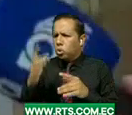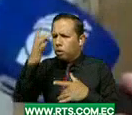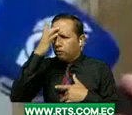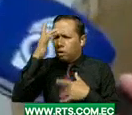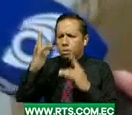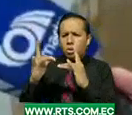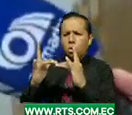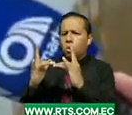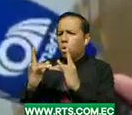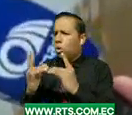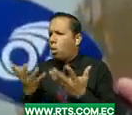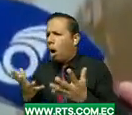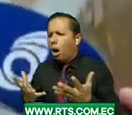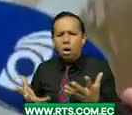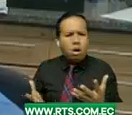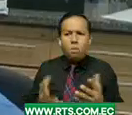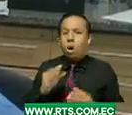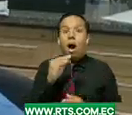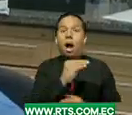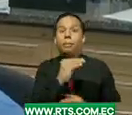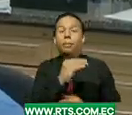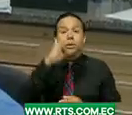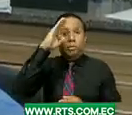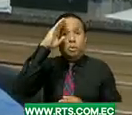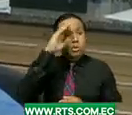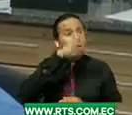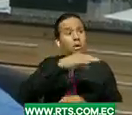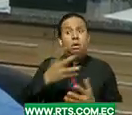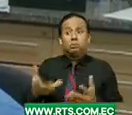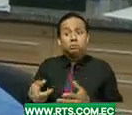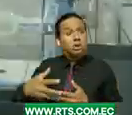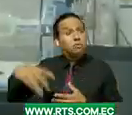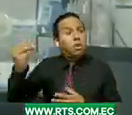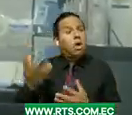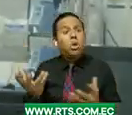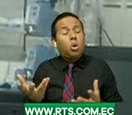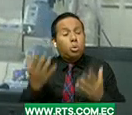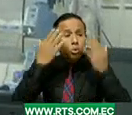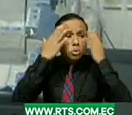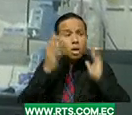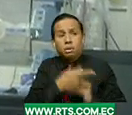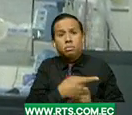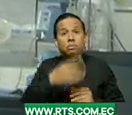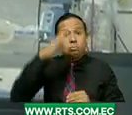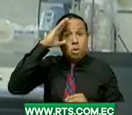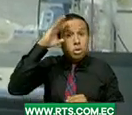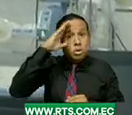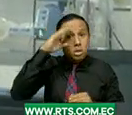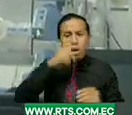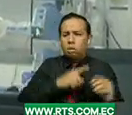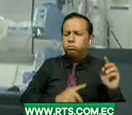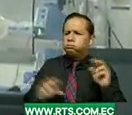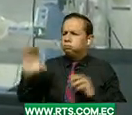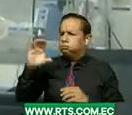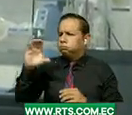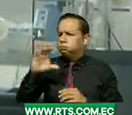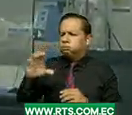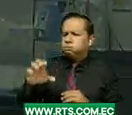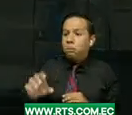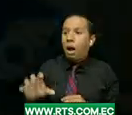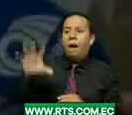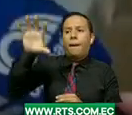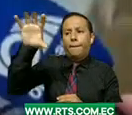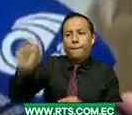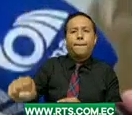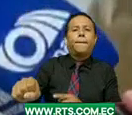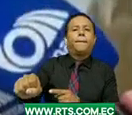Estaba en el tercer piso atendiéndose por parte de los galenos y la policía lo aprehende en el primer piso. Es decir,